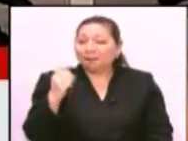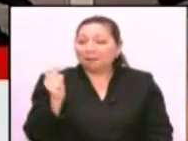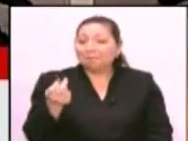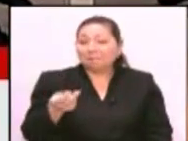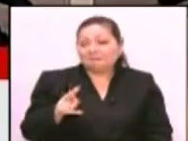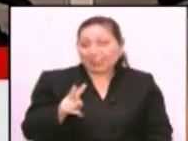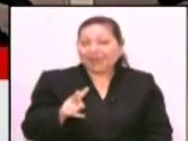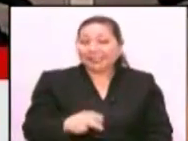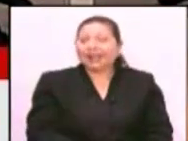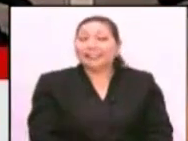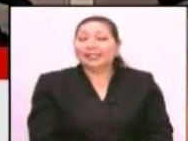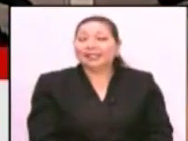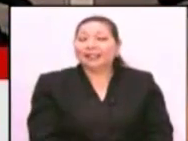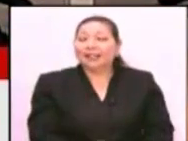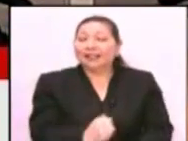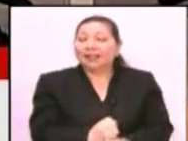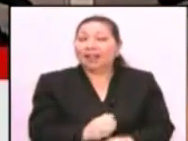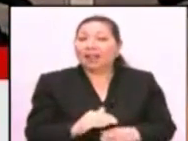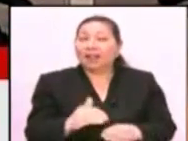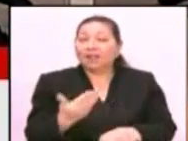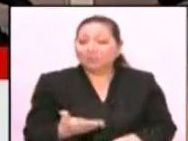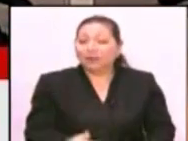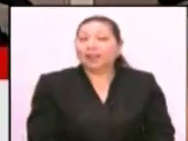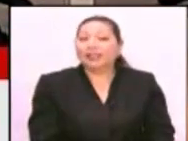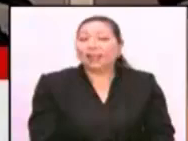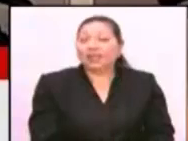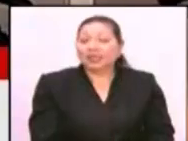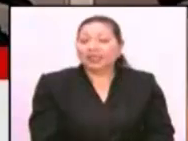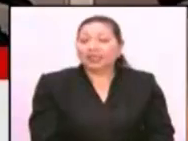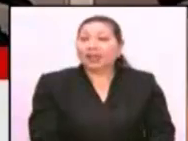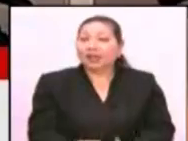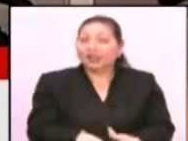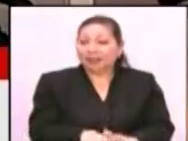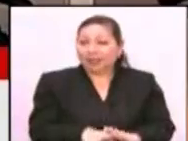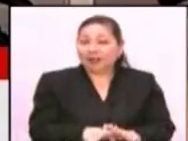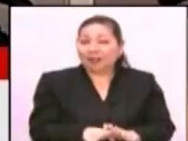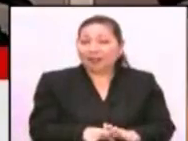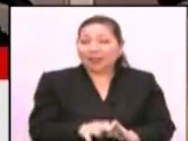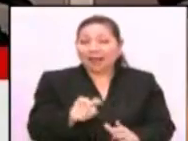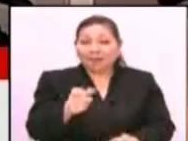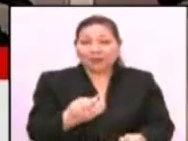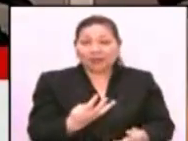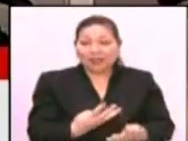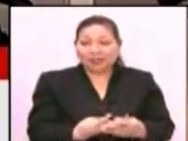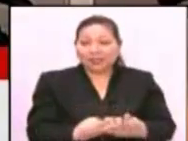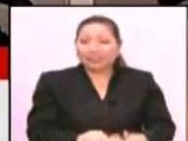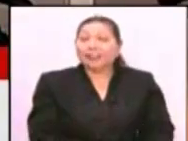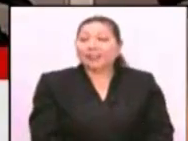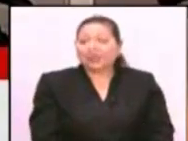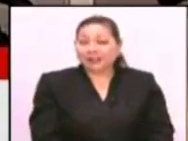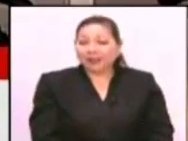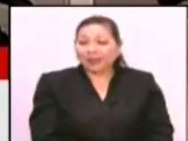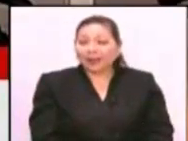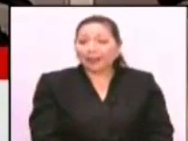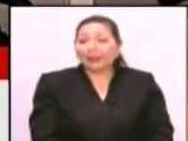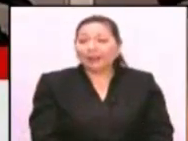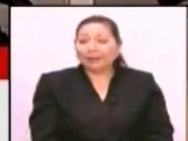40% más de lo que sería trabajar fuera de los penales, trabajando dentro de los penales, con todas las condiciones que eso significa.